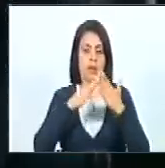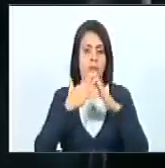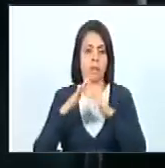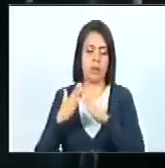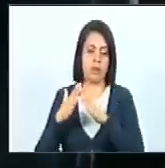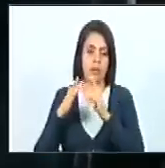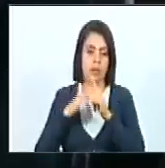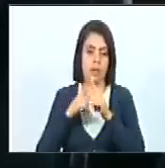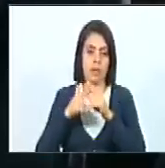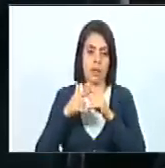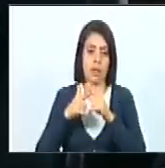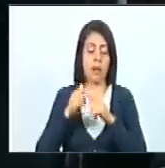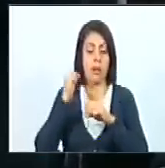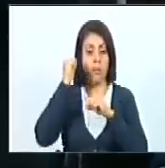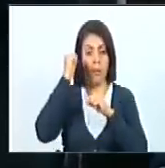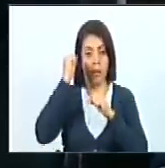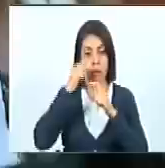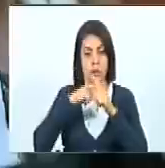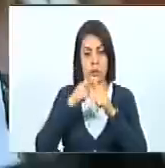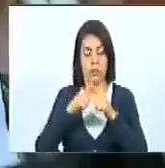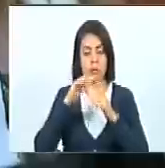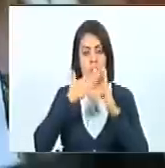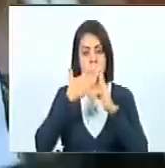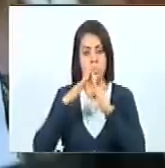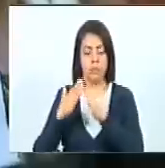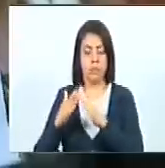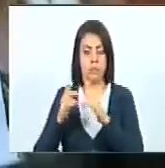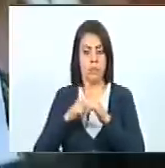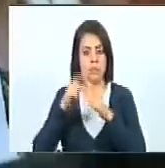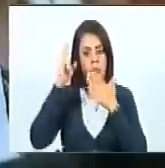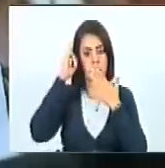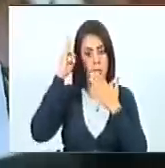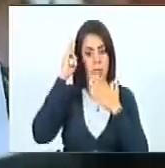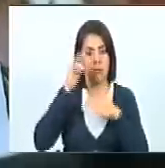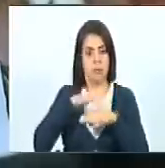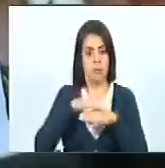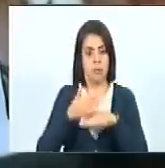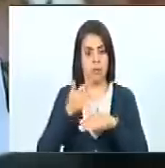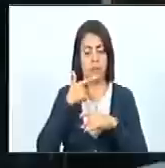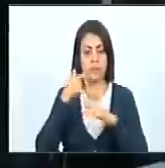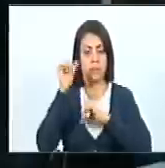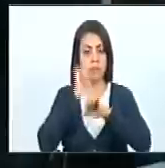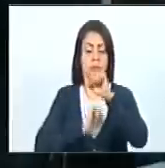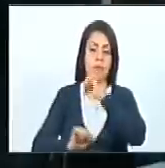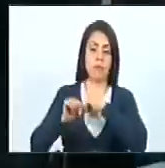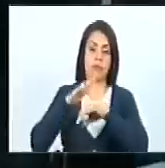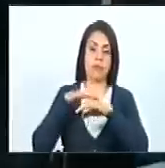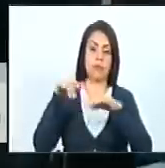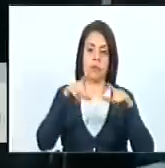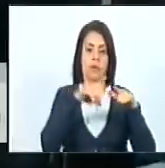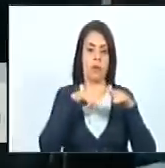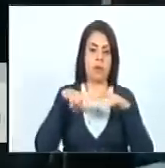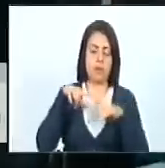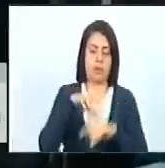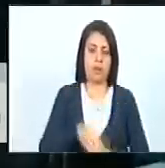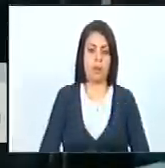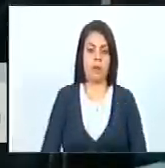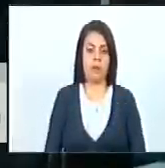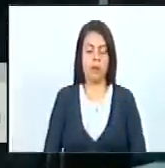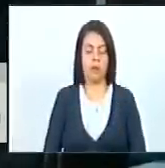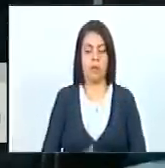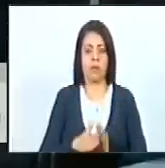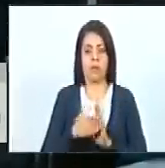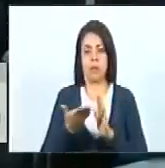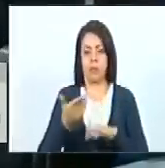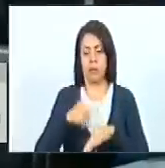comunidades patriotas, estas comunidades indígenas que defienden su territorio. Para que estén